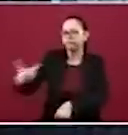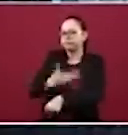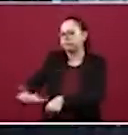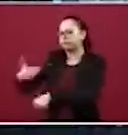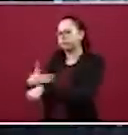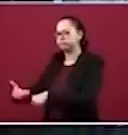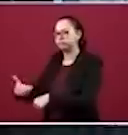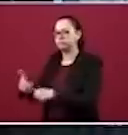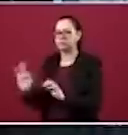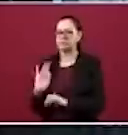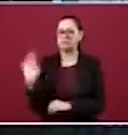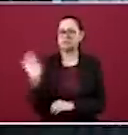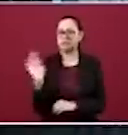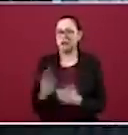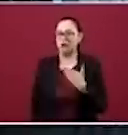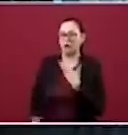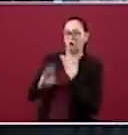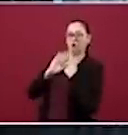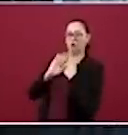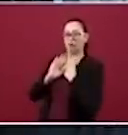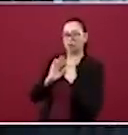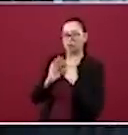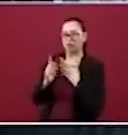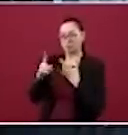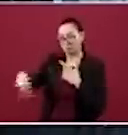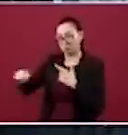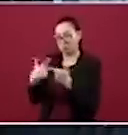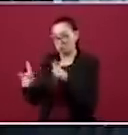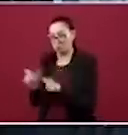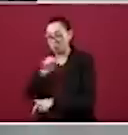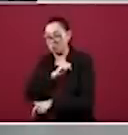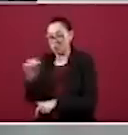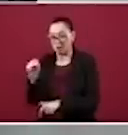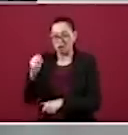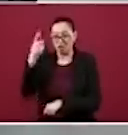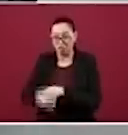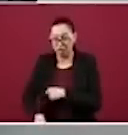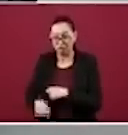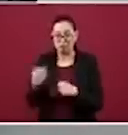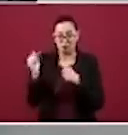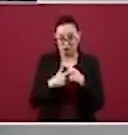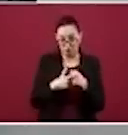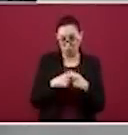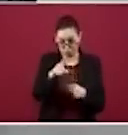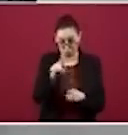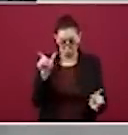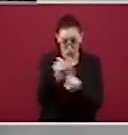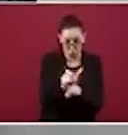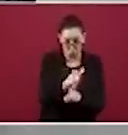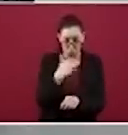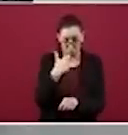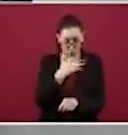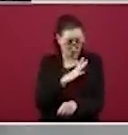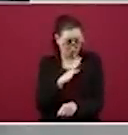tareas hayan sufrido también este embate del crimen organizado? Primero esa pregunta. Segundo,